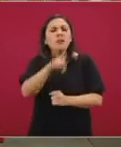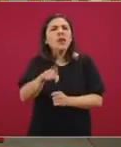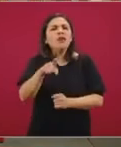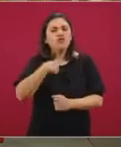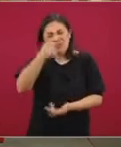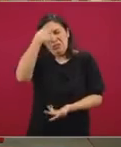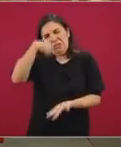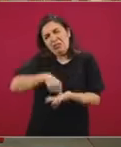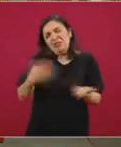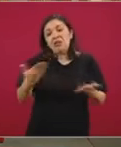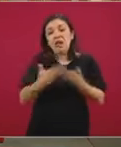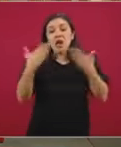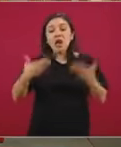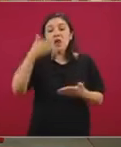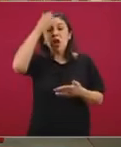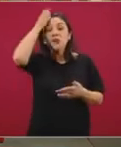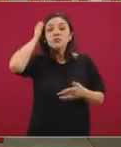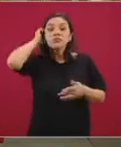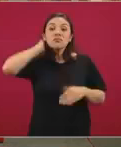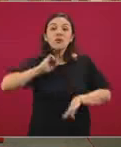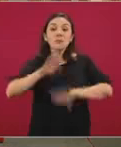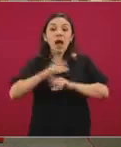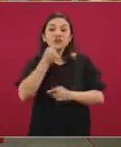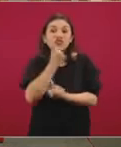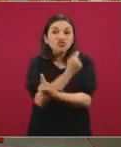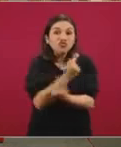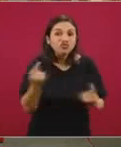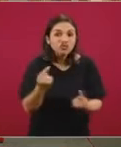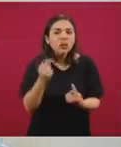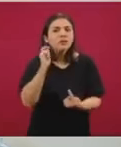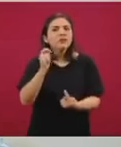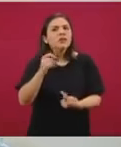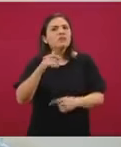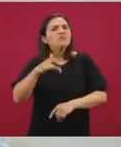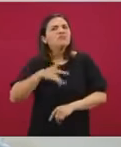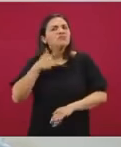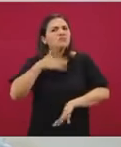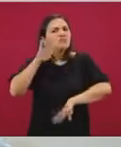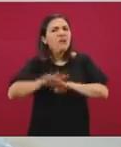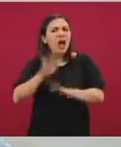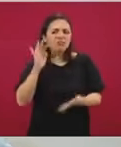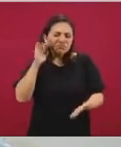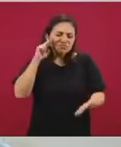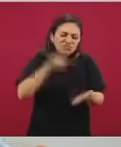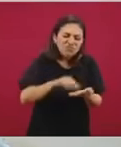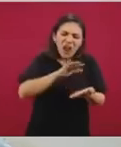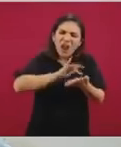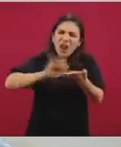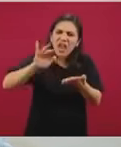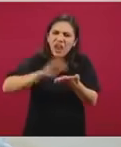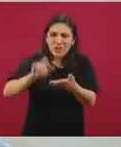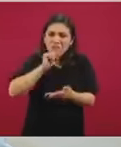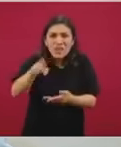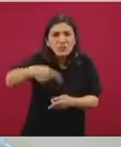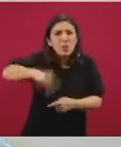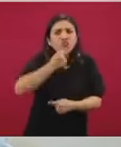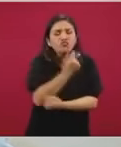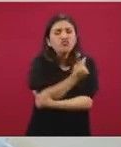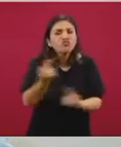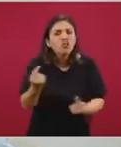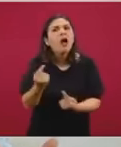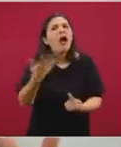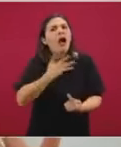nosotros creemos que ahora los niños y las niñas son muy cercanos a la literatura, pueden ser ellos y ellas